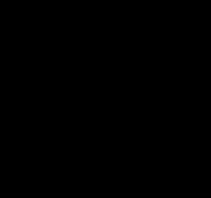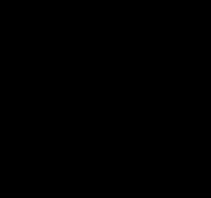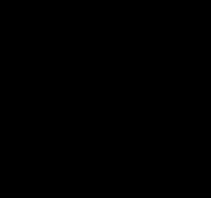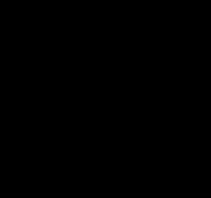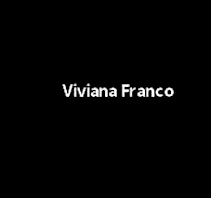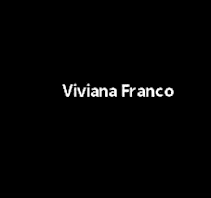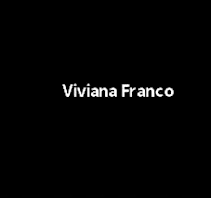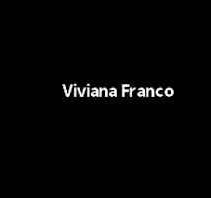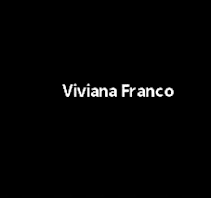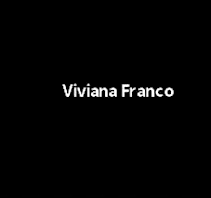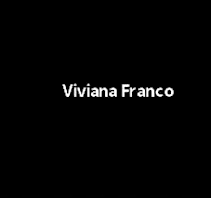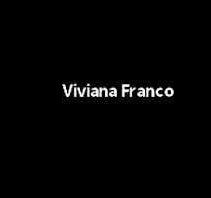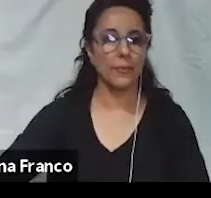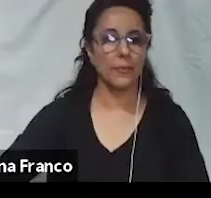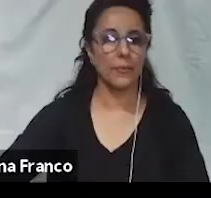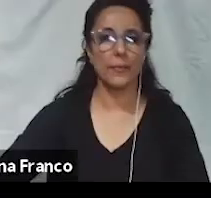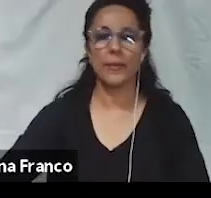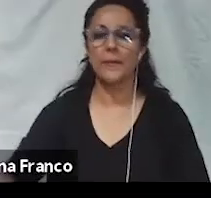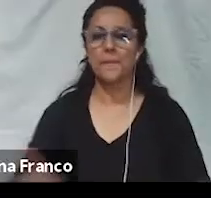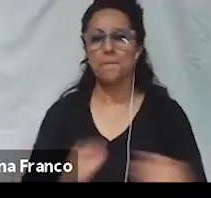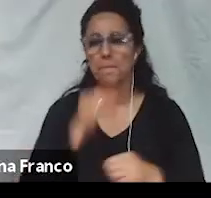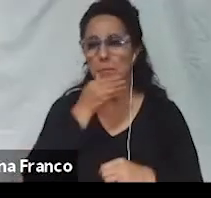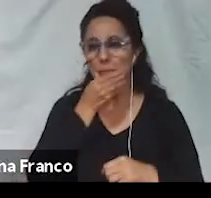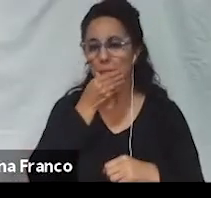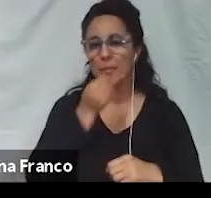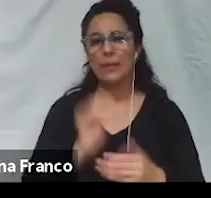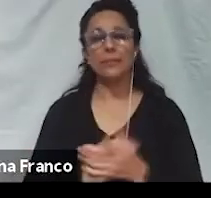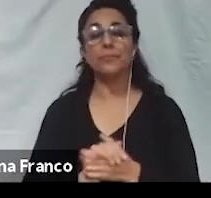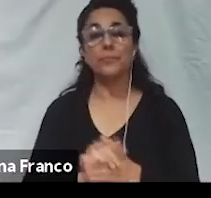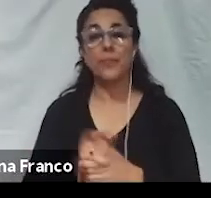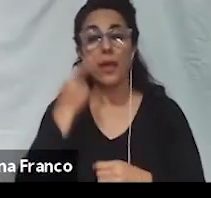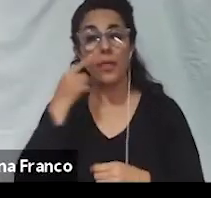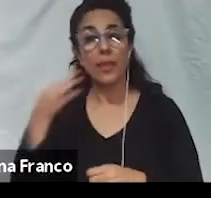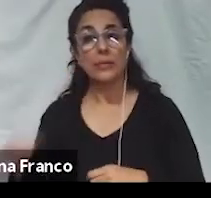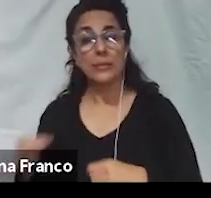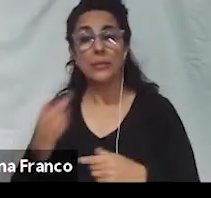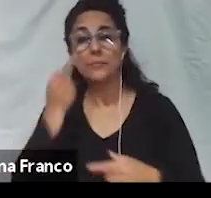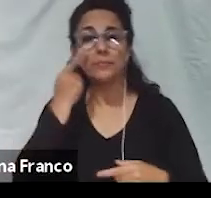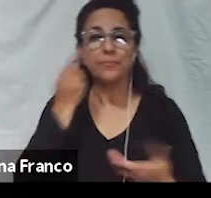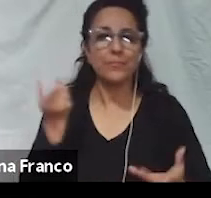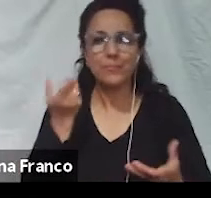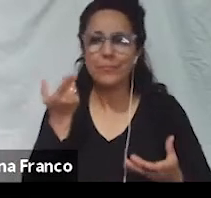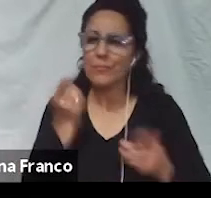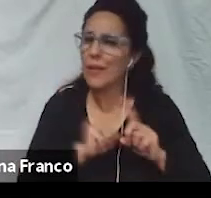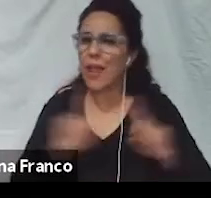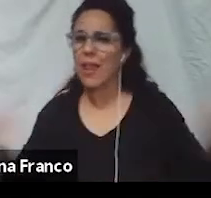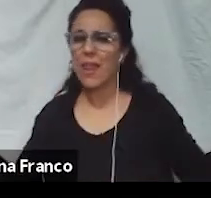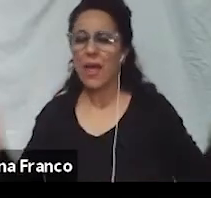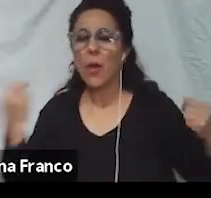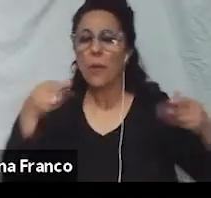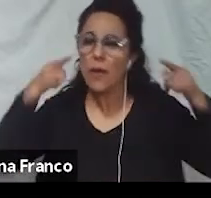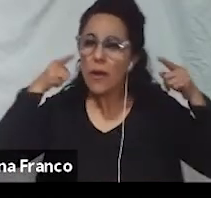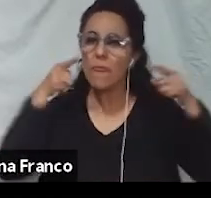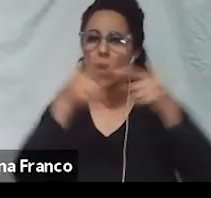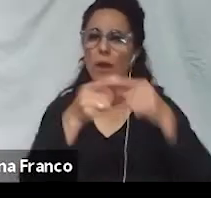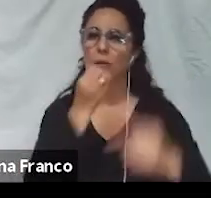podríamos, por ejemplo, ahora demostrar cómo se usa cada una de las herramientas que usamos en el testing, pero con Rocío decidimos